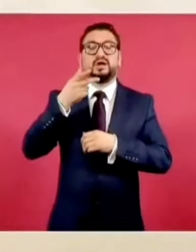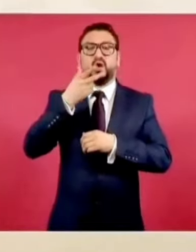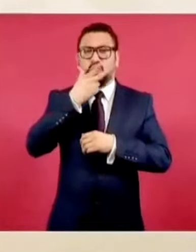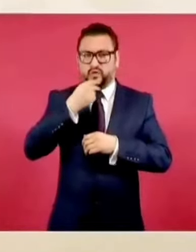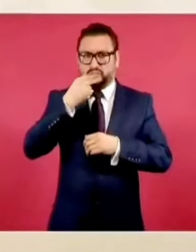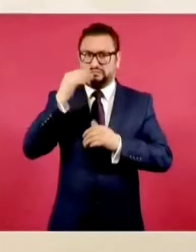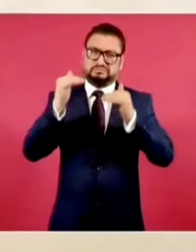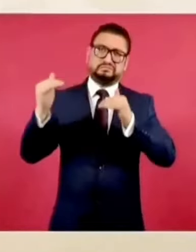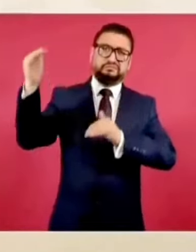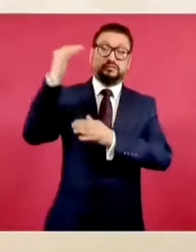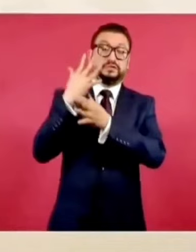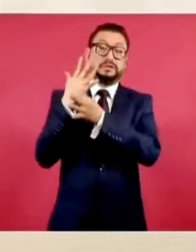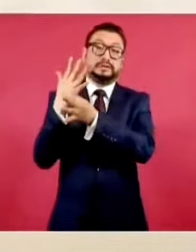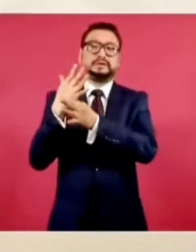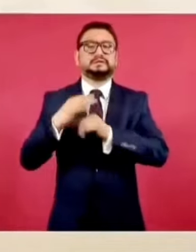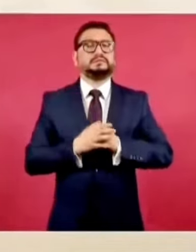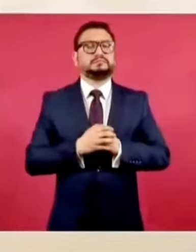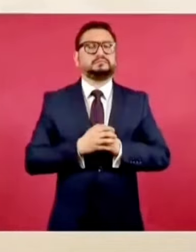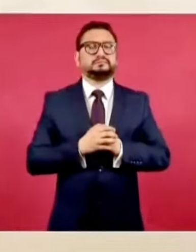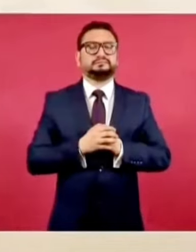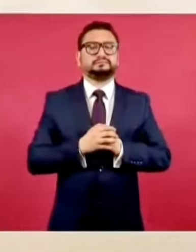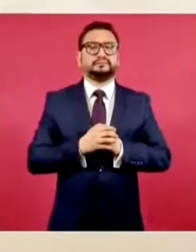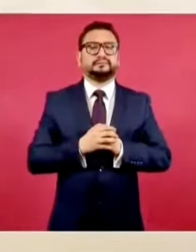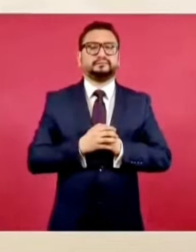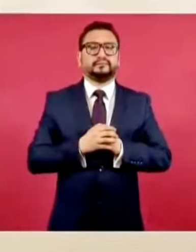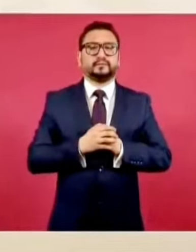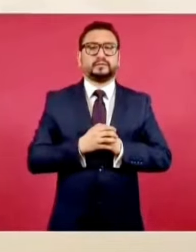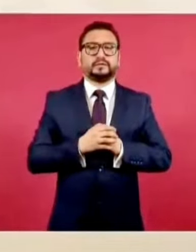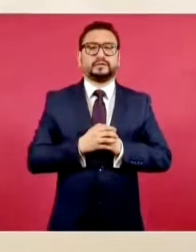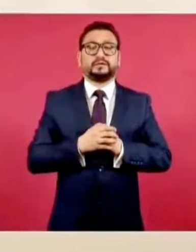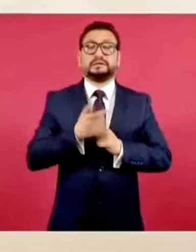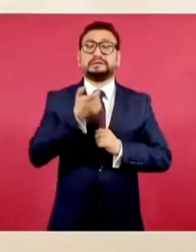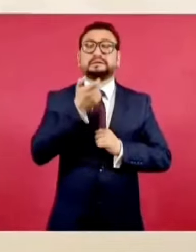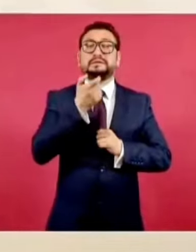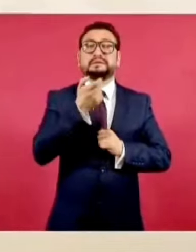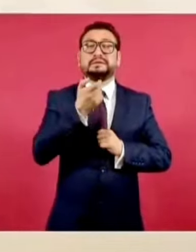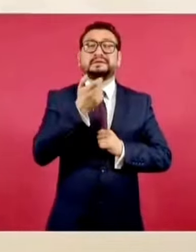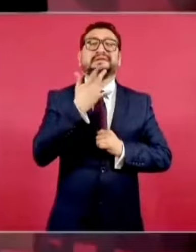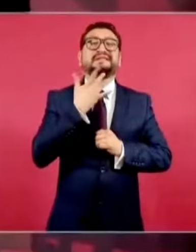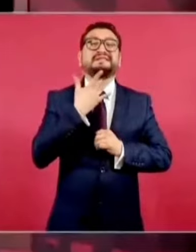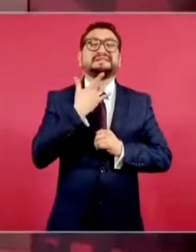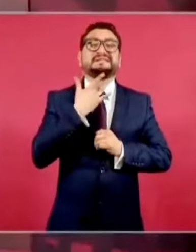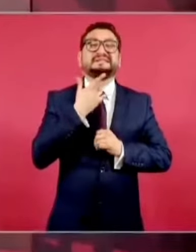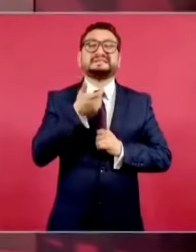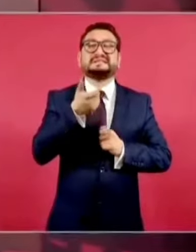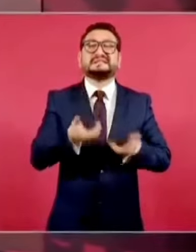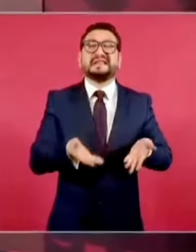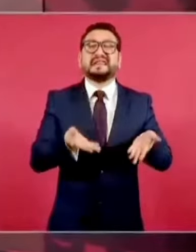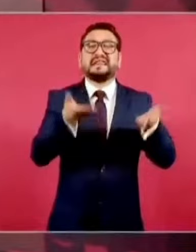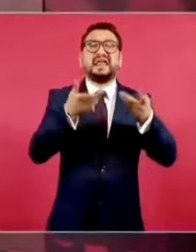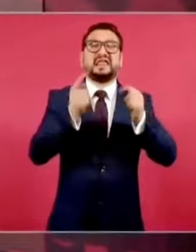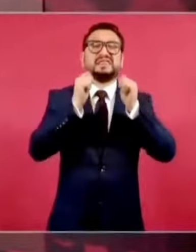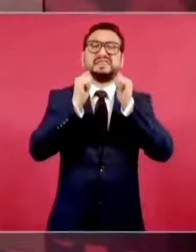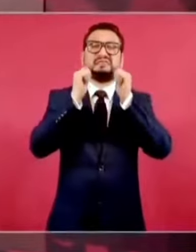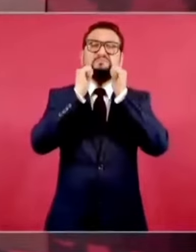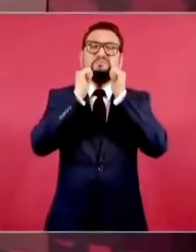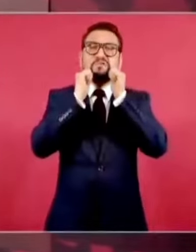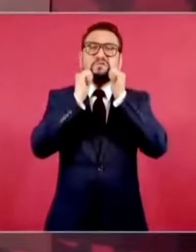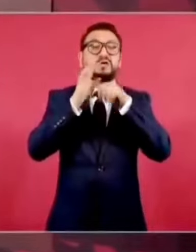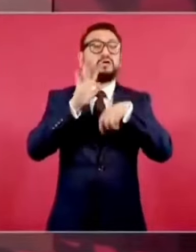llegó a decir que no importaba que subiera el precio de las gasolinas porque la mayoría de la gente no